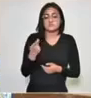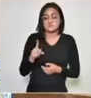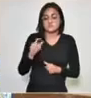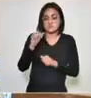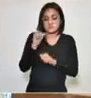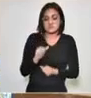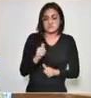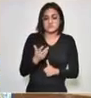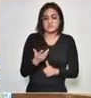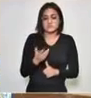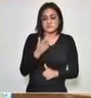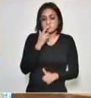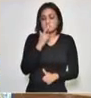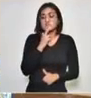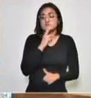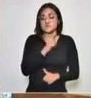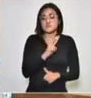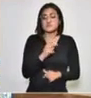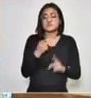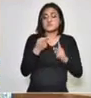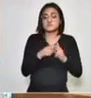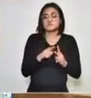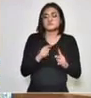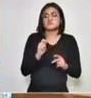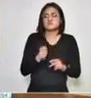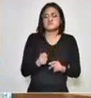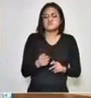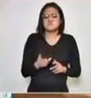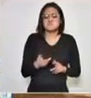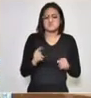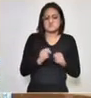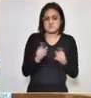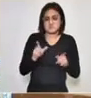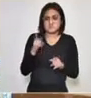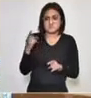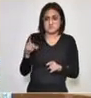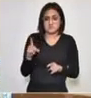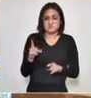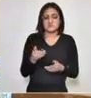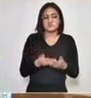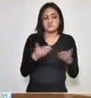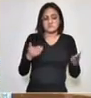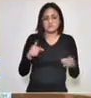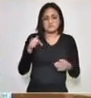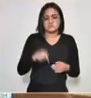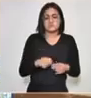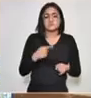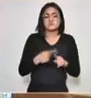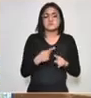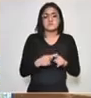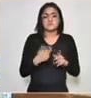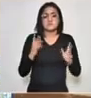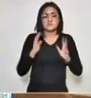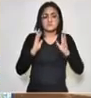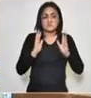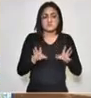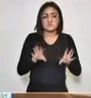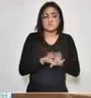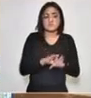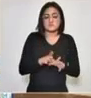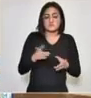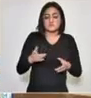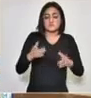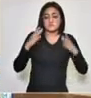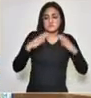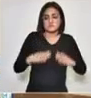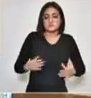autoridad respondiente de inicio fue Tlaxcala y ahora quien está levantando cadáveres, está llevando